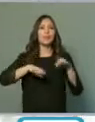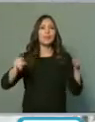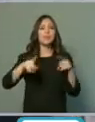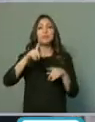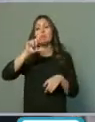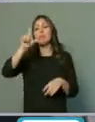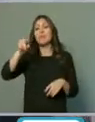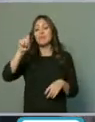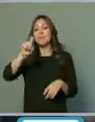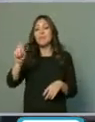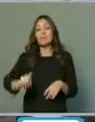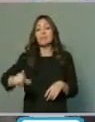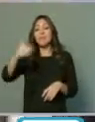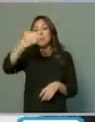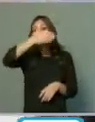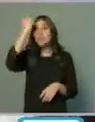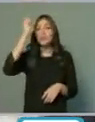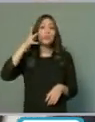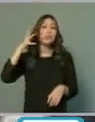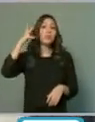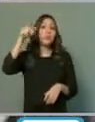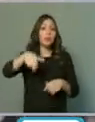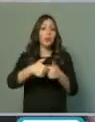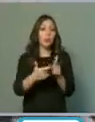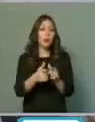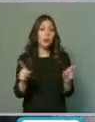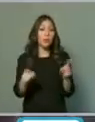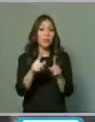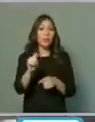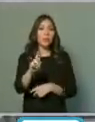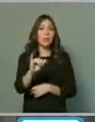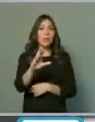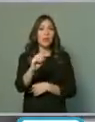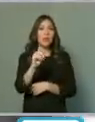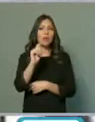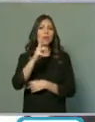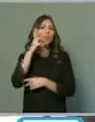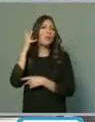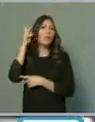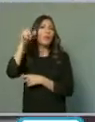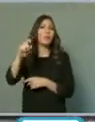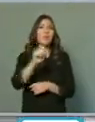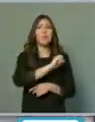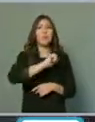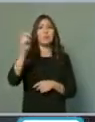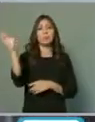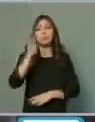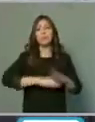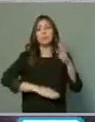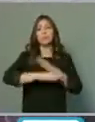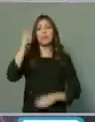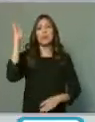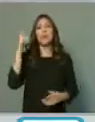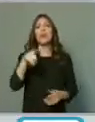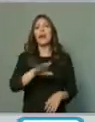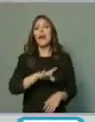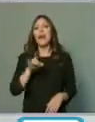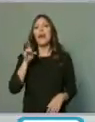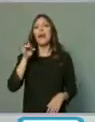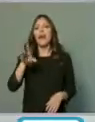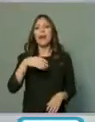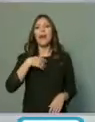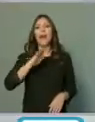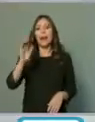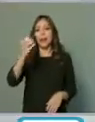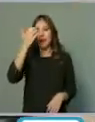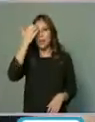más adelante si Tricot sea el ícono de la música en algunos años, ¿no? Y decir, Exactamente, ya las vi, ya pude